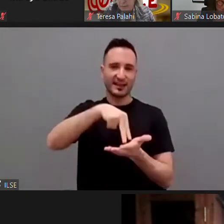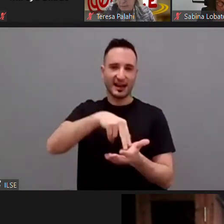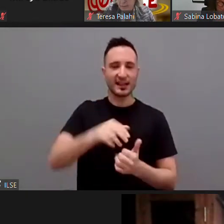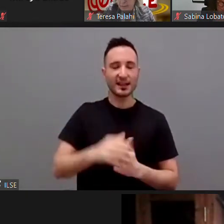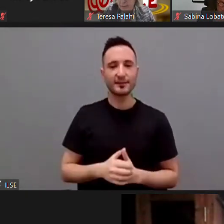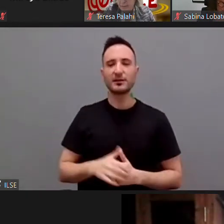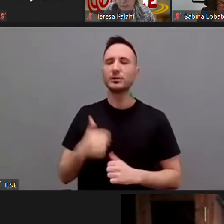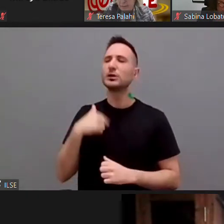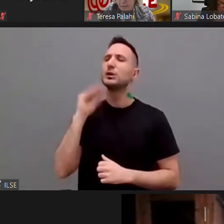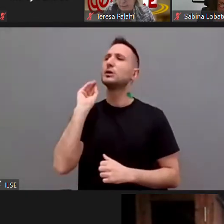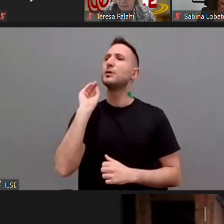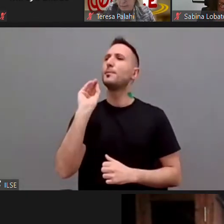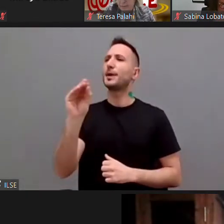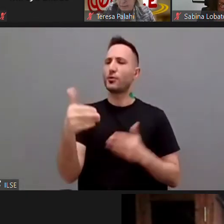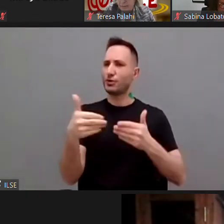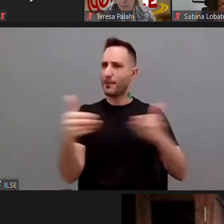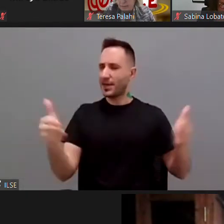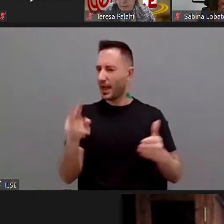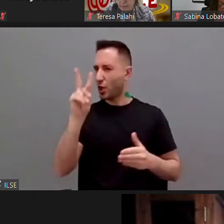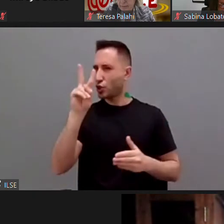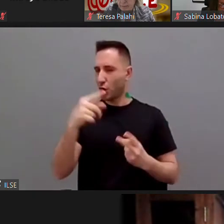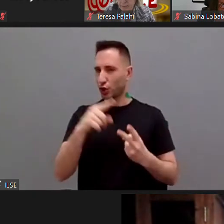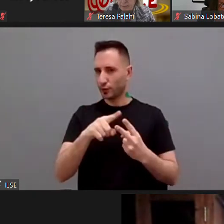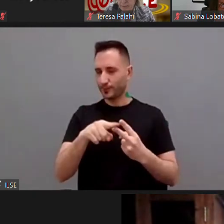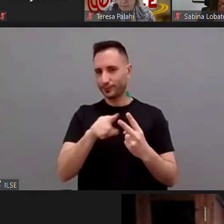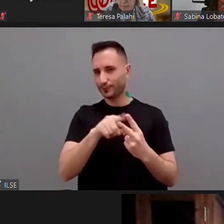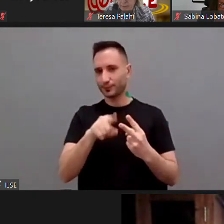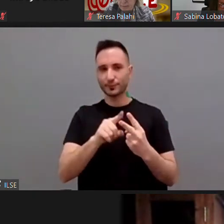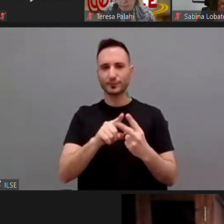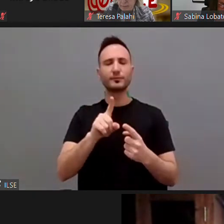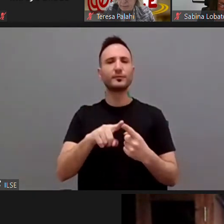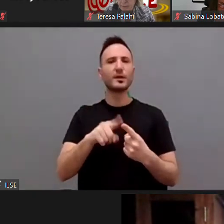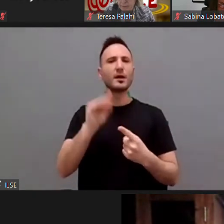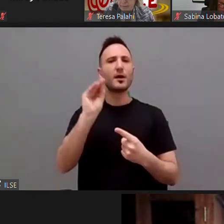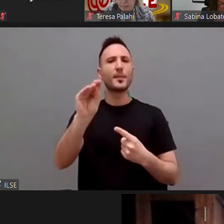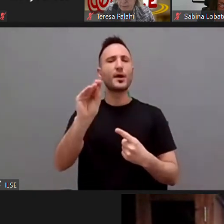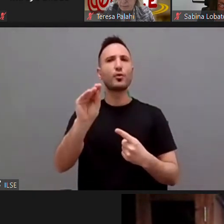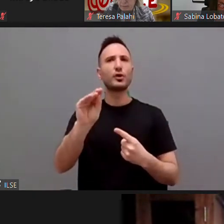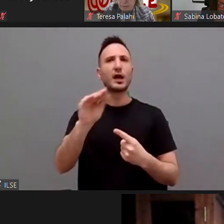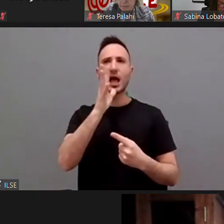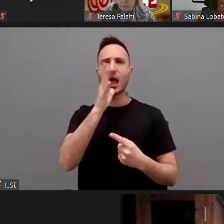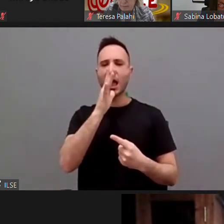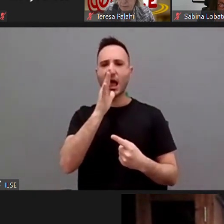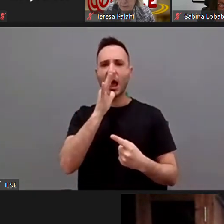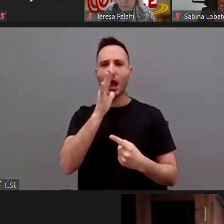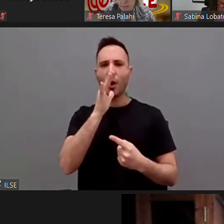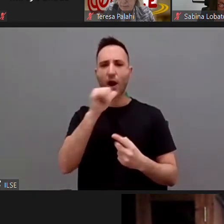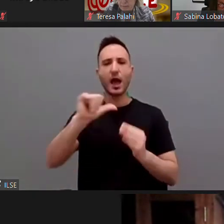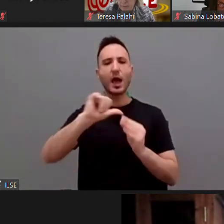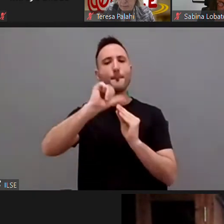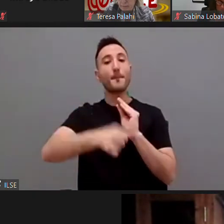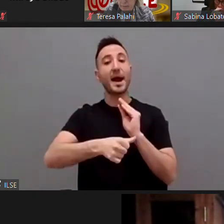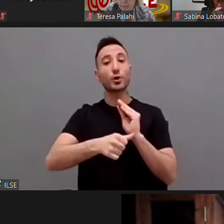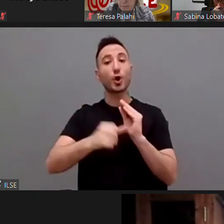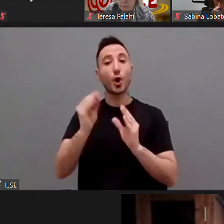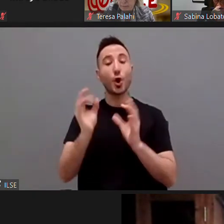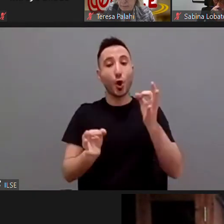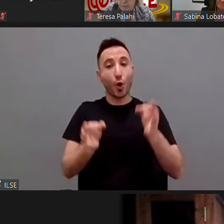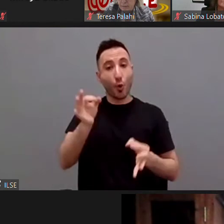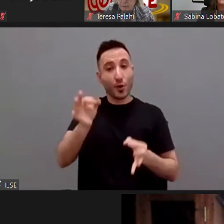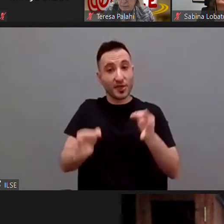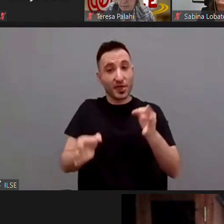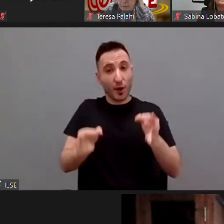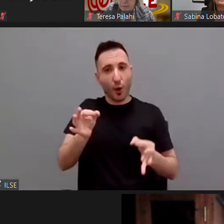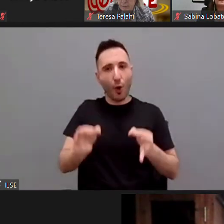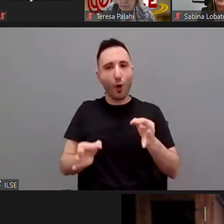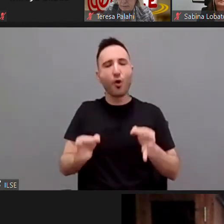dos preguntas para comenzar un poco el debate. ¿Cuáles son las claves del nuevo marco jurídico que